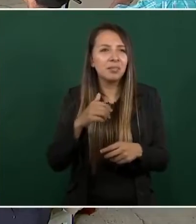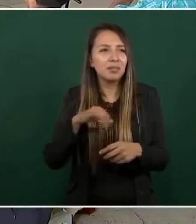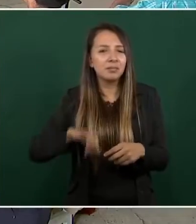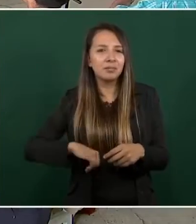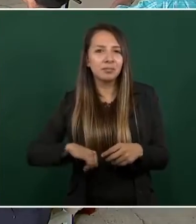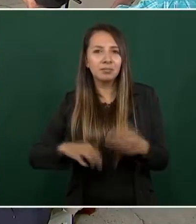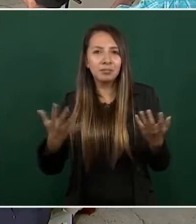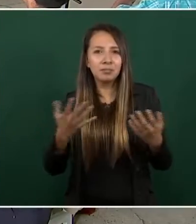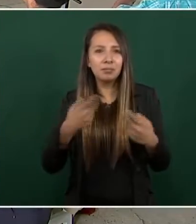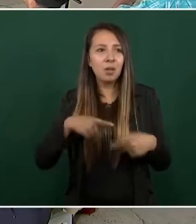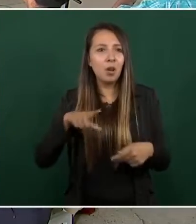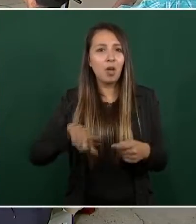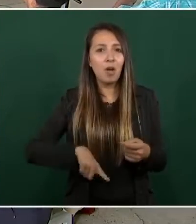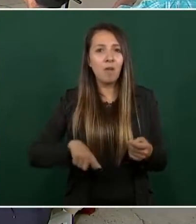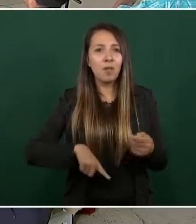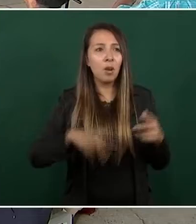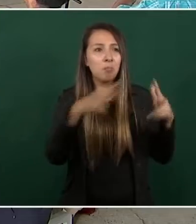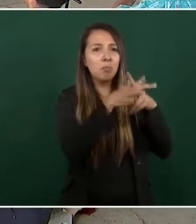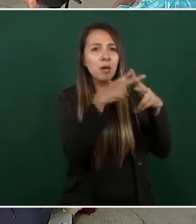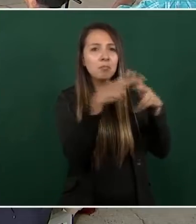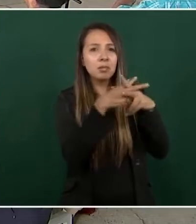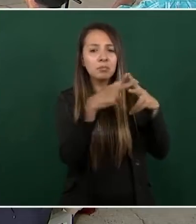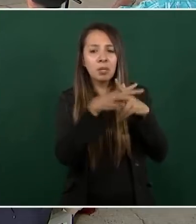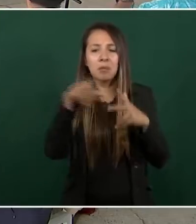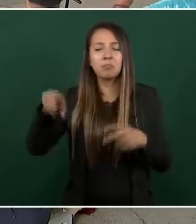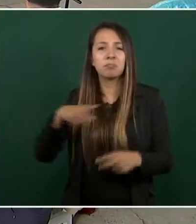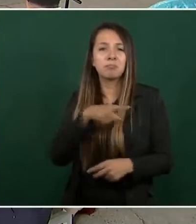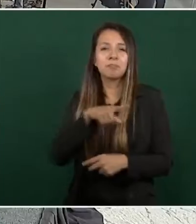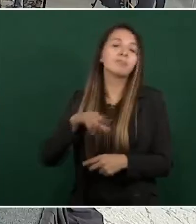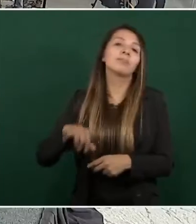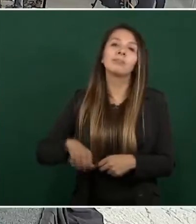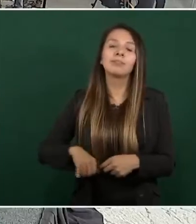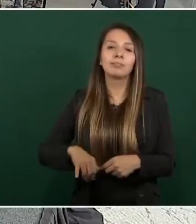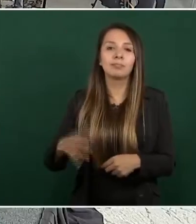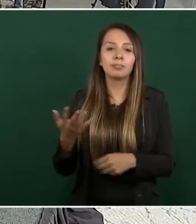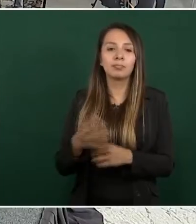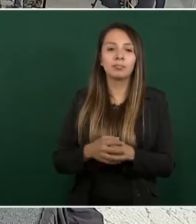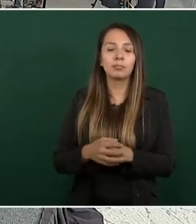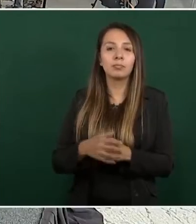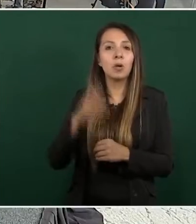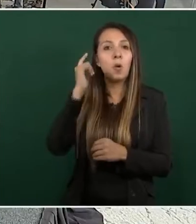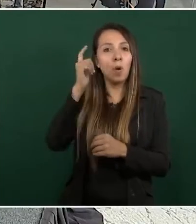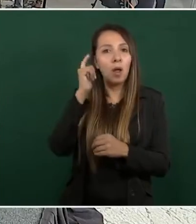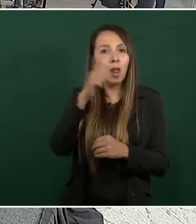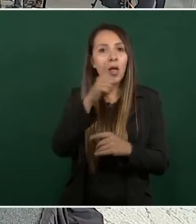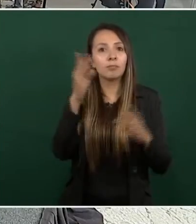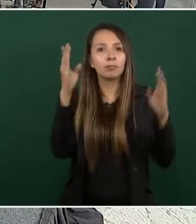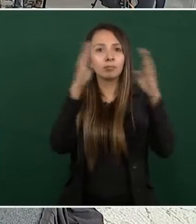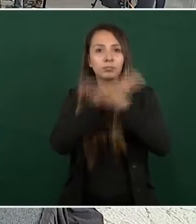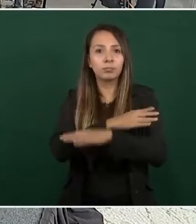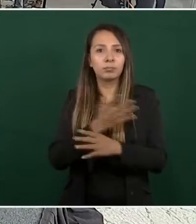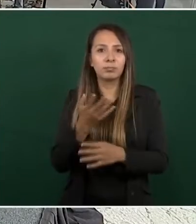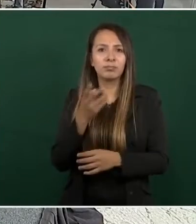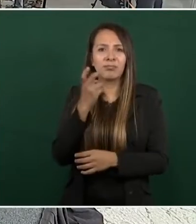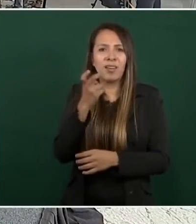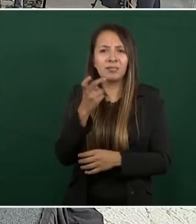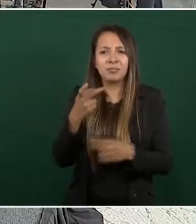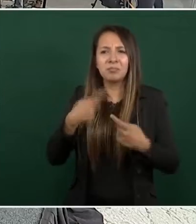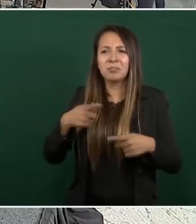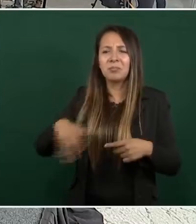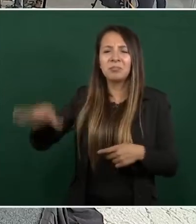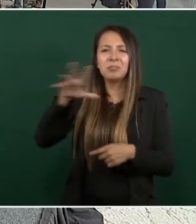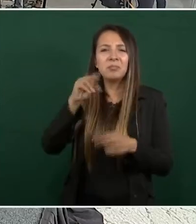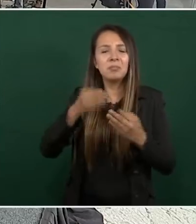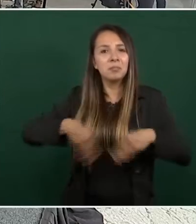los funcionarios públicos del gobierno? Buscará que se reconcilien si es que hay. Eso no le importa a la gente. La gente lo que